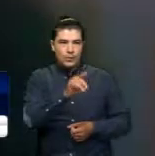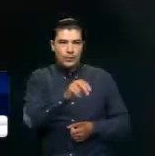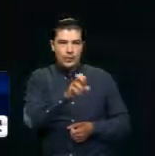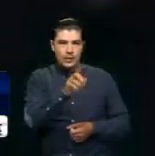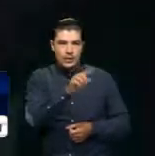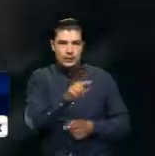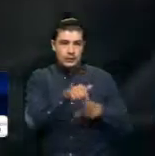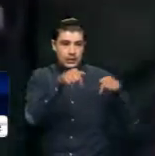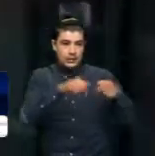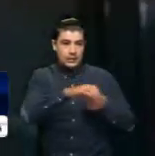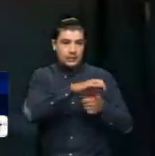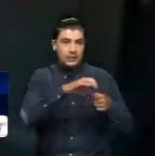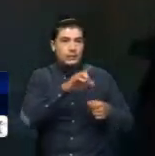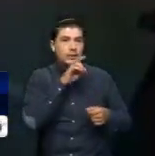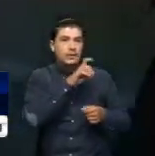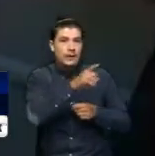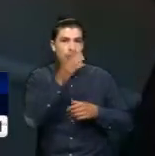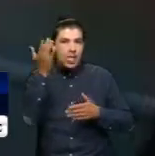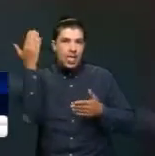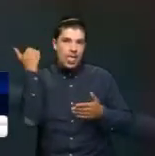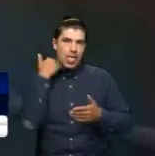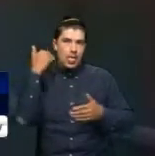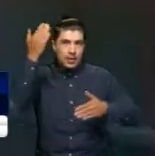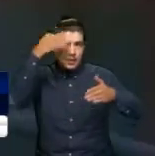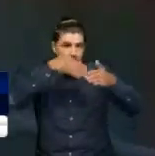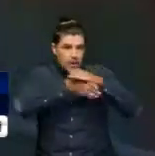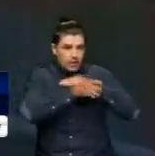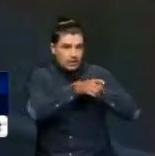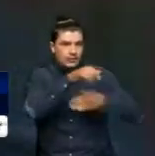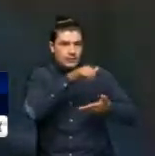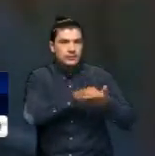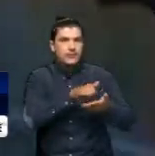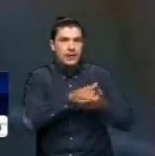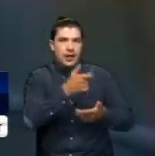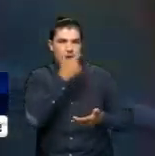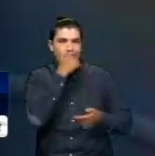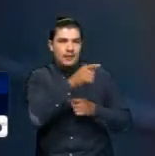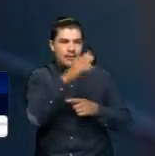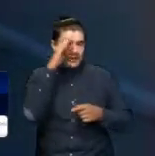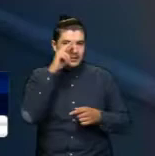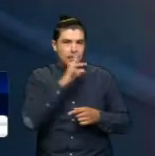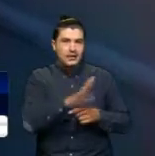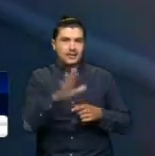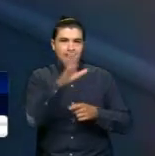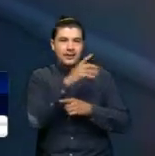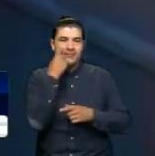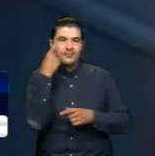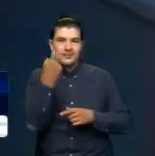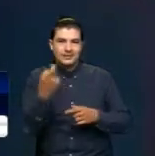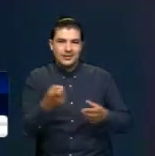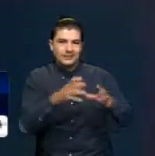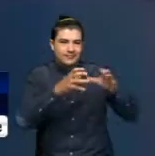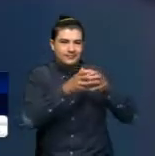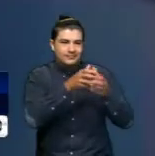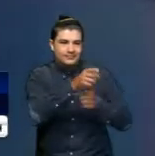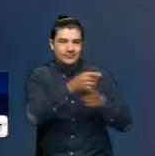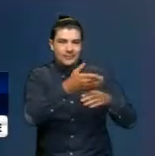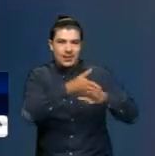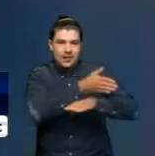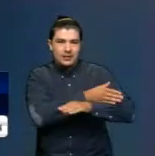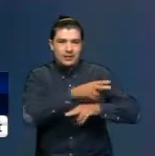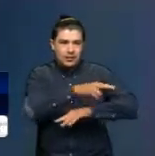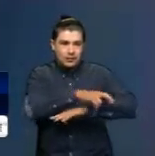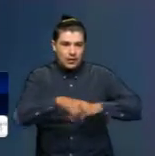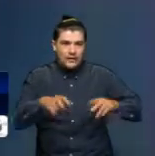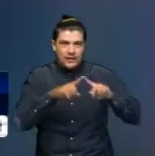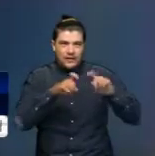servía de bodega llevaron las pistas de inteligencia de la policía en la búsqueda por encontrar una banda que habría hurtado elementos